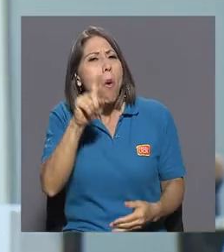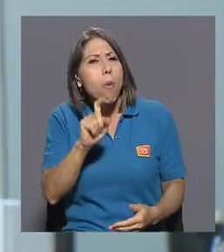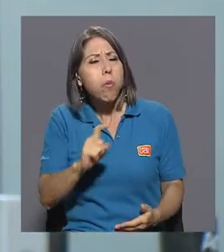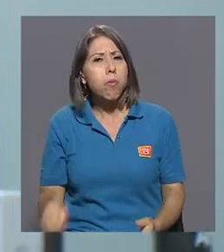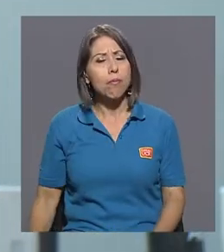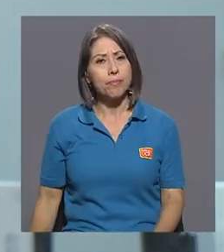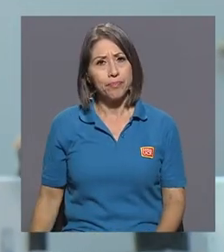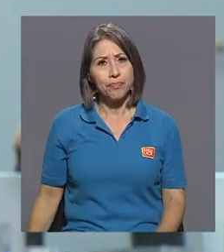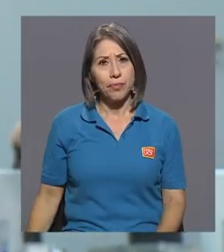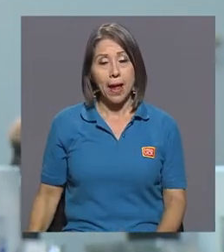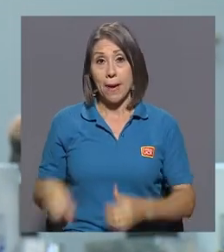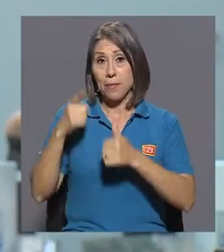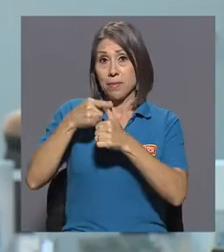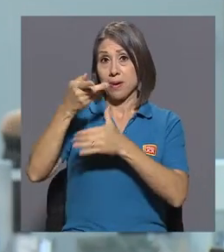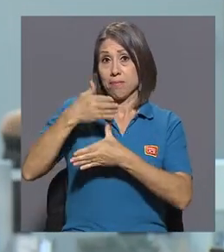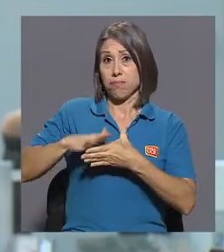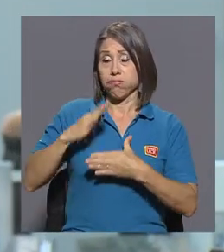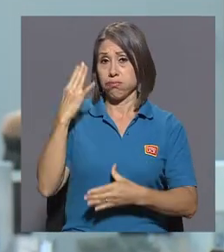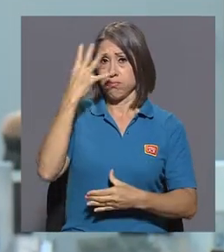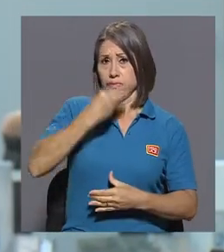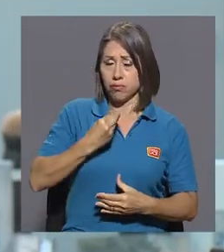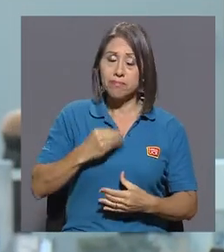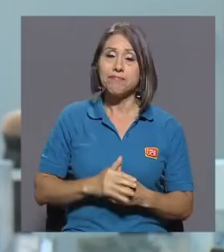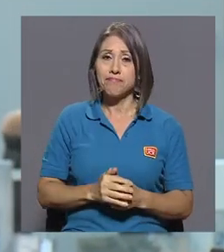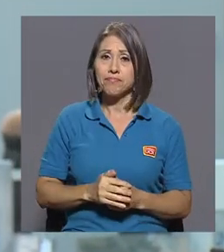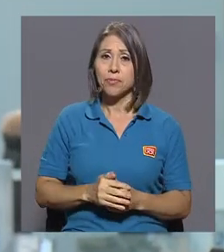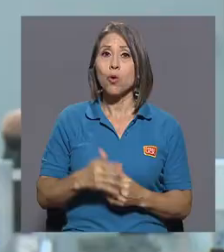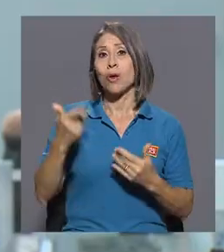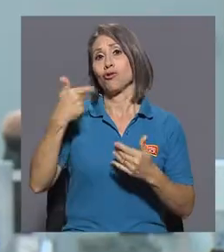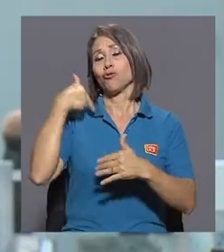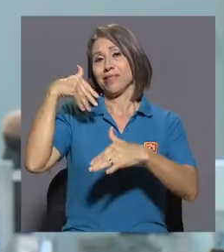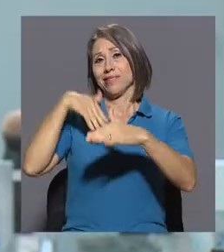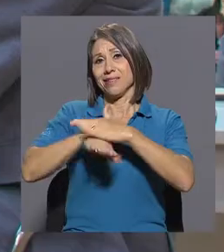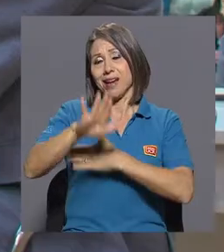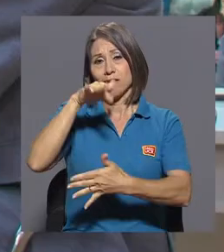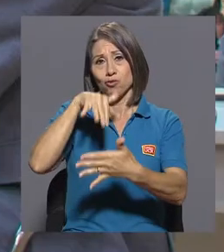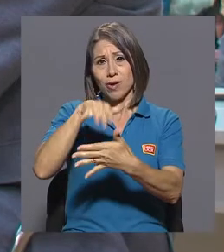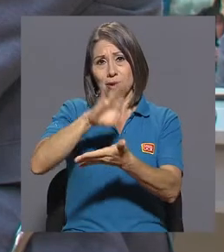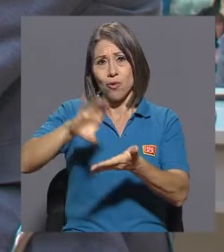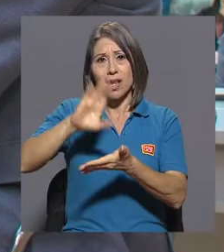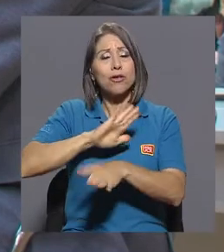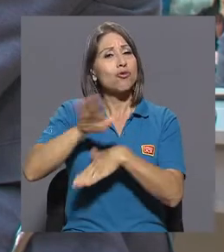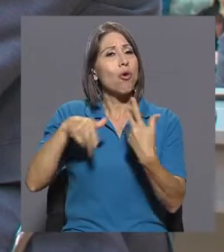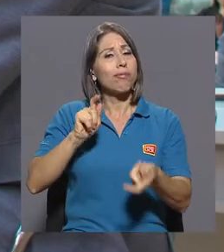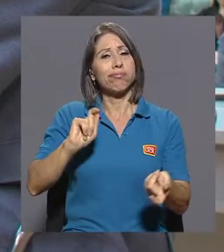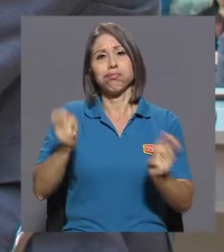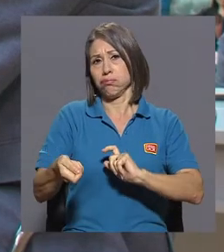La primera parte muy bonita. Ya cuando entré al cole, ya sí todo cambió, ¿verdad? Cuando ya